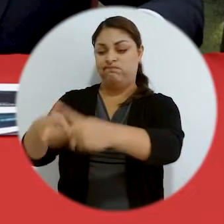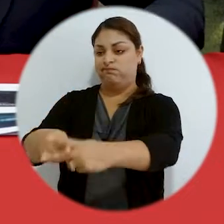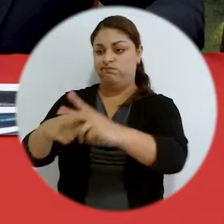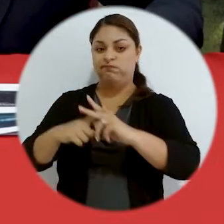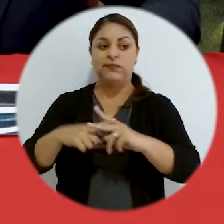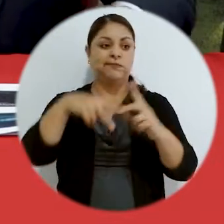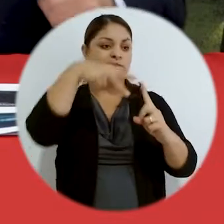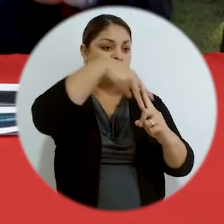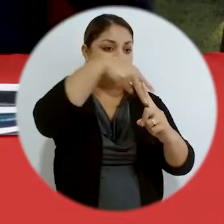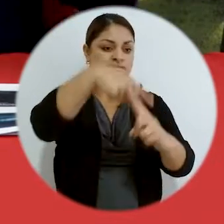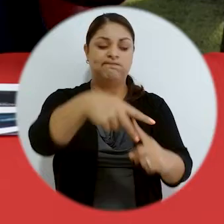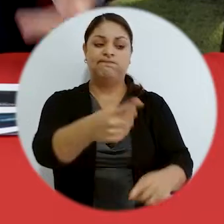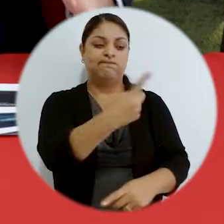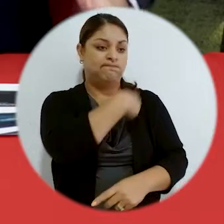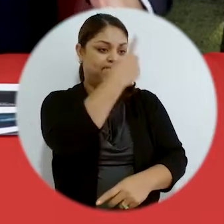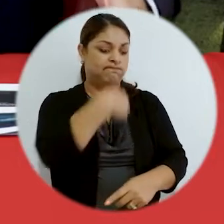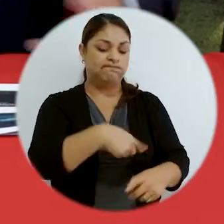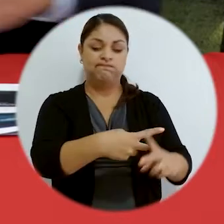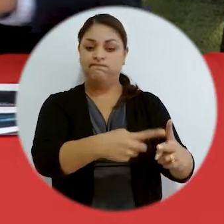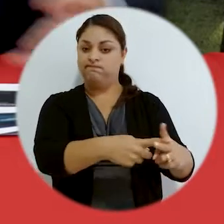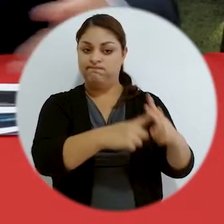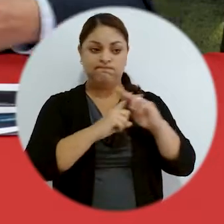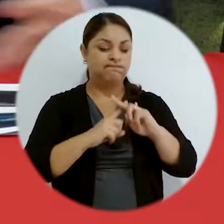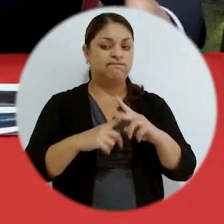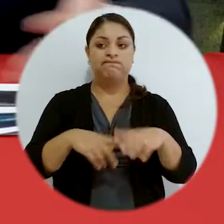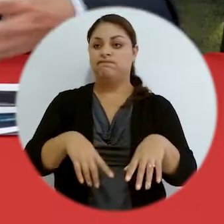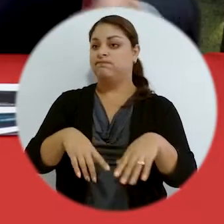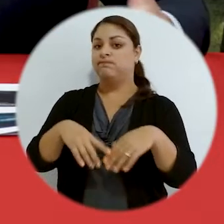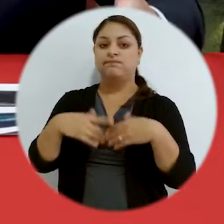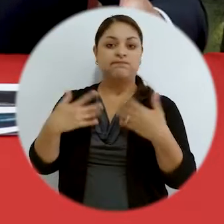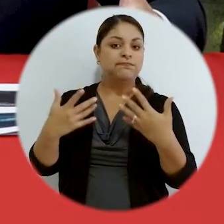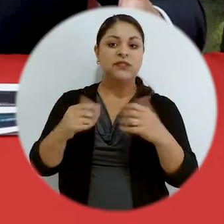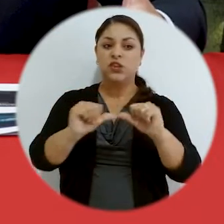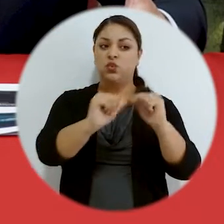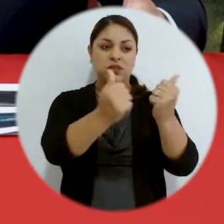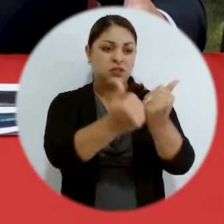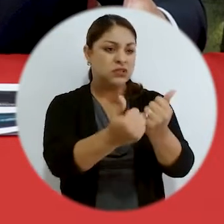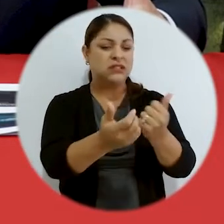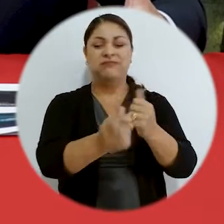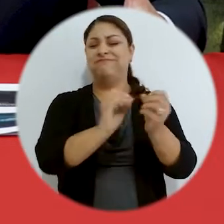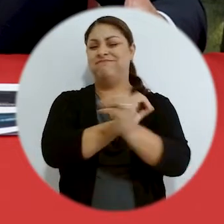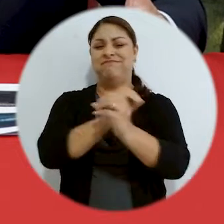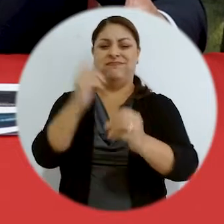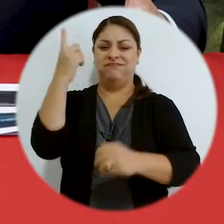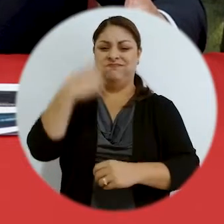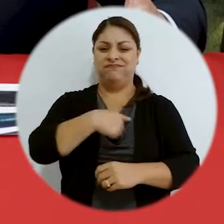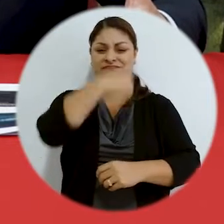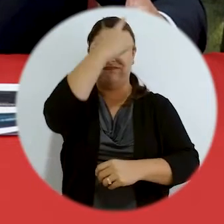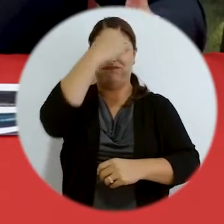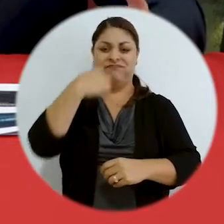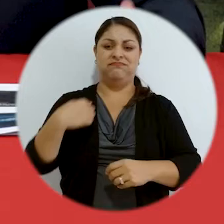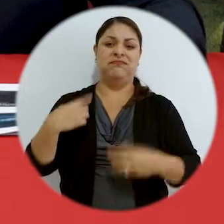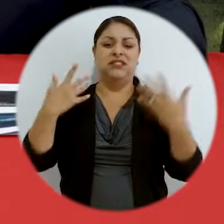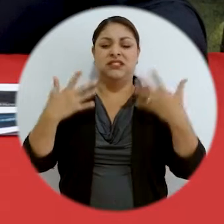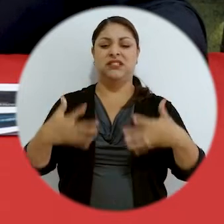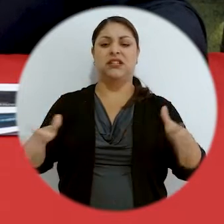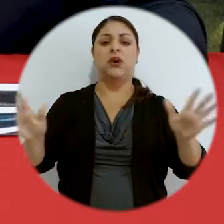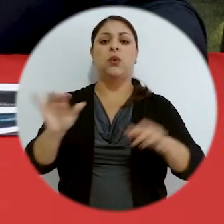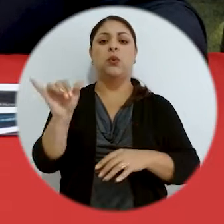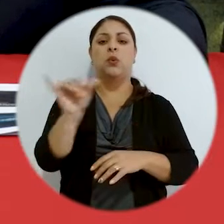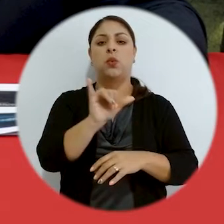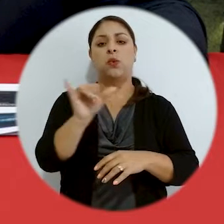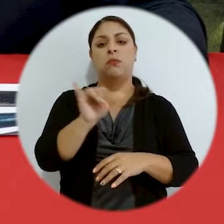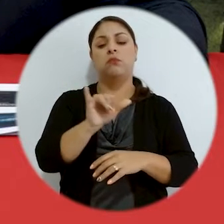la cooperativa no puedo, la asociación solidarista tampoco. Entonces, los criterios de la SOGEF lo eliminan del sistema formal, lo mandan a lo